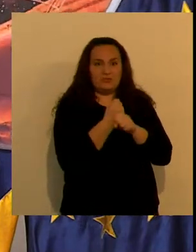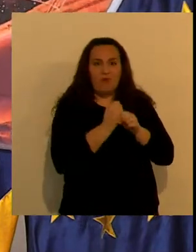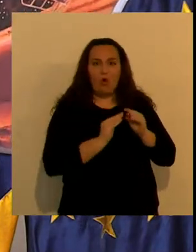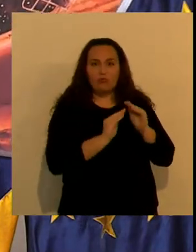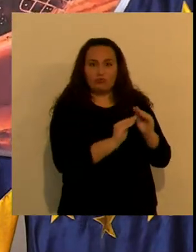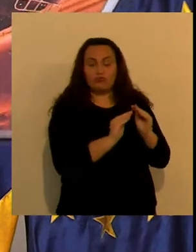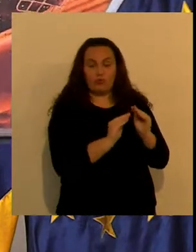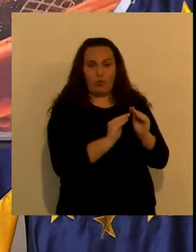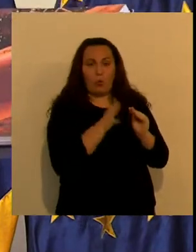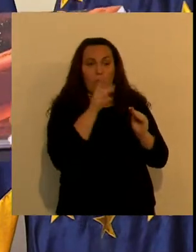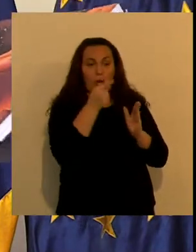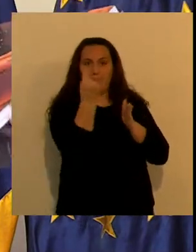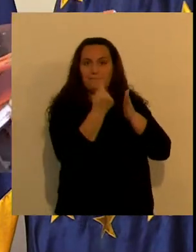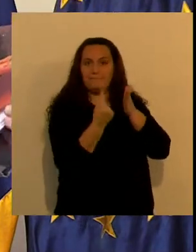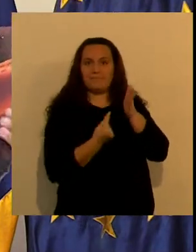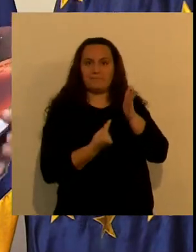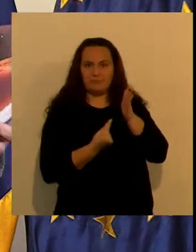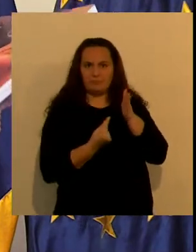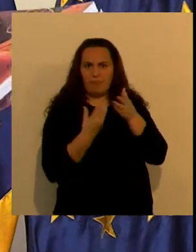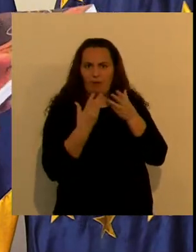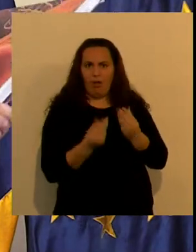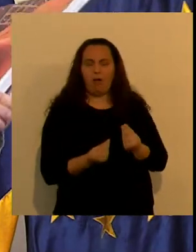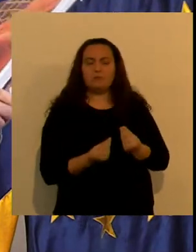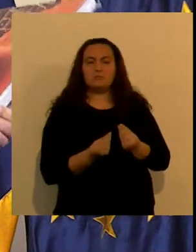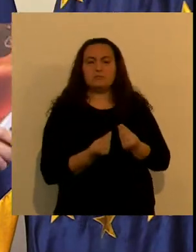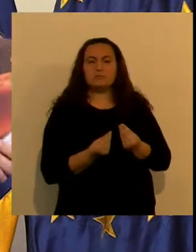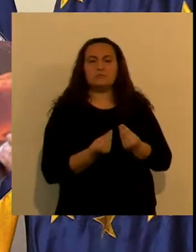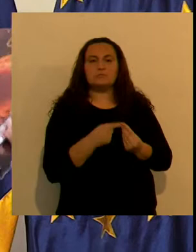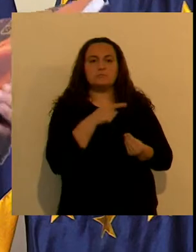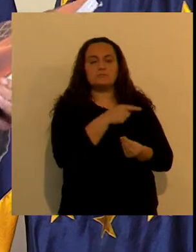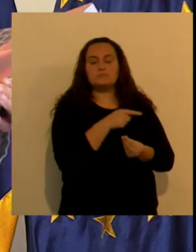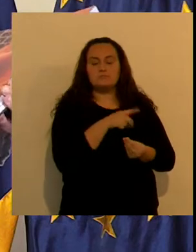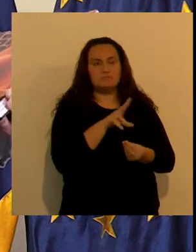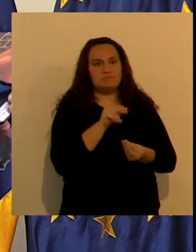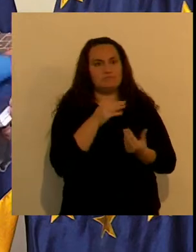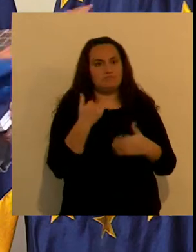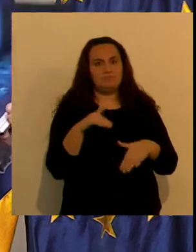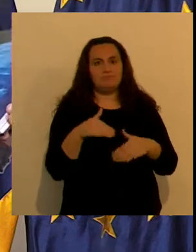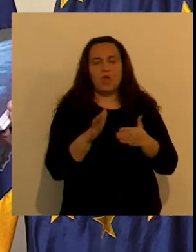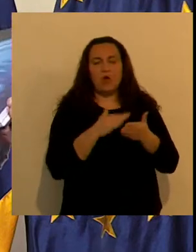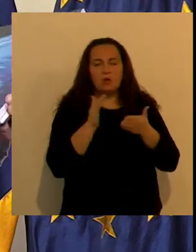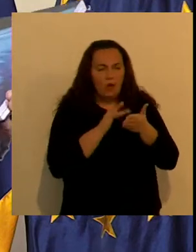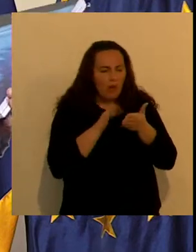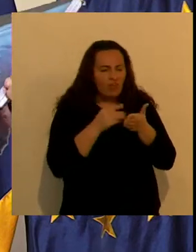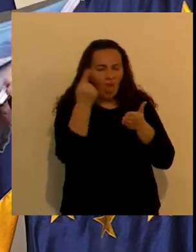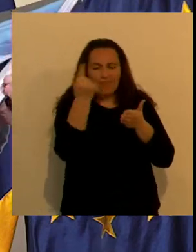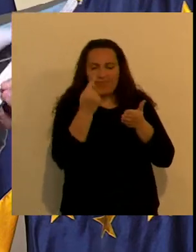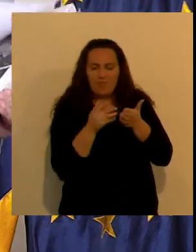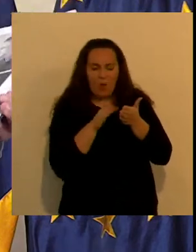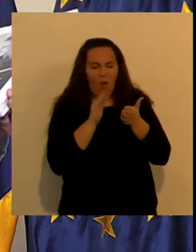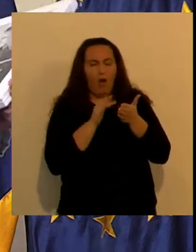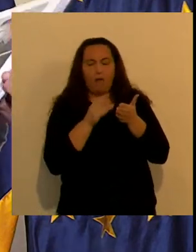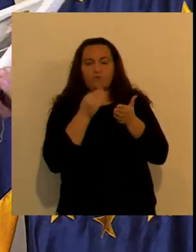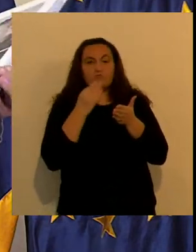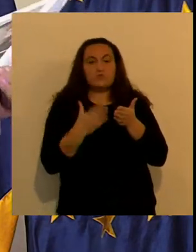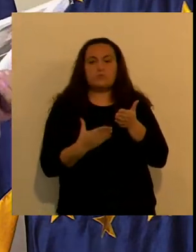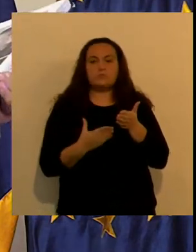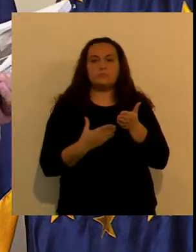pintor. Pintaba mucho y tenía increíble colección de dibujos, y no